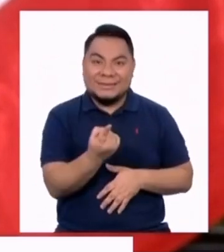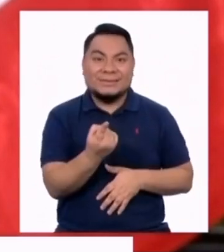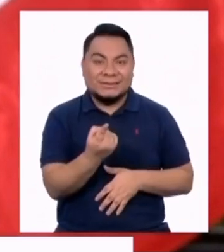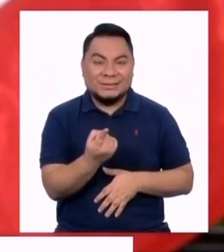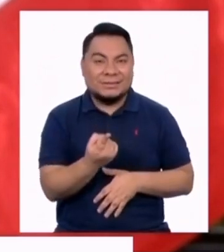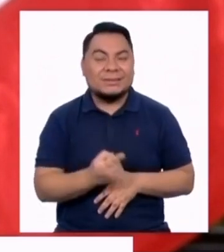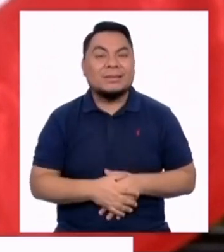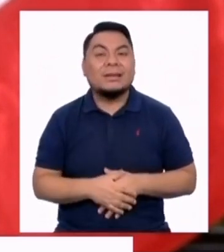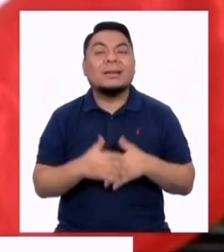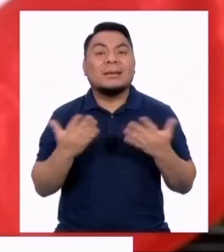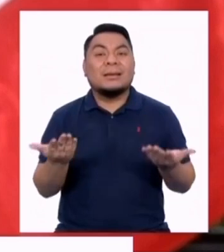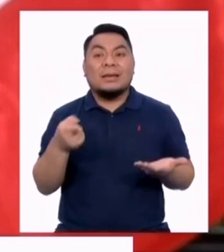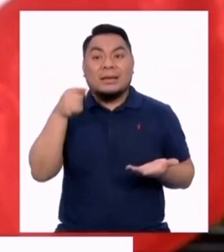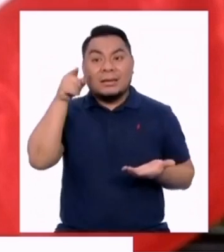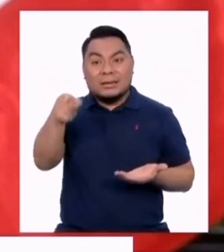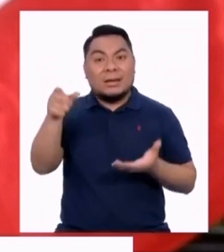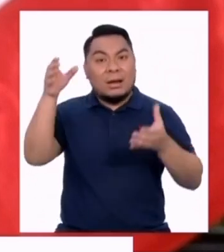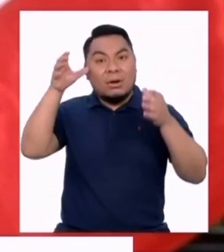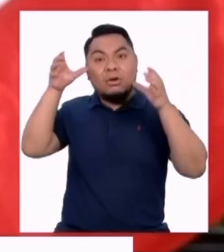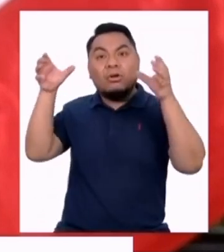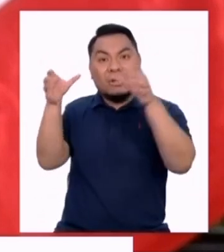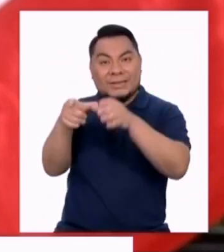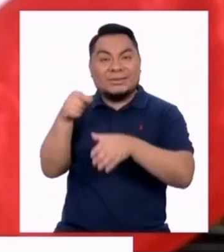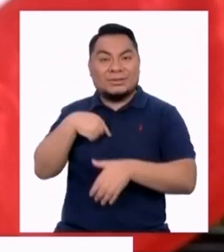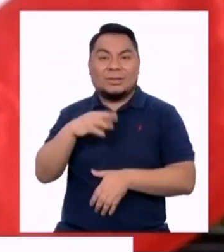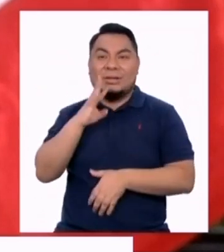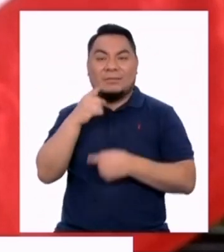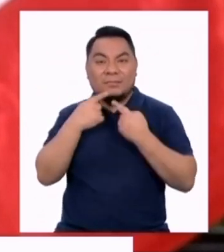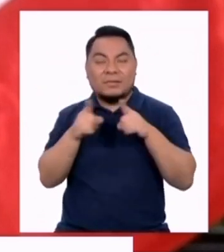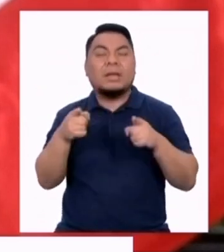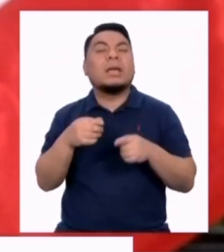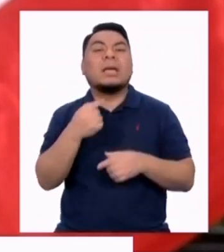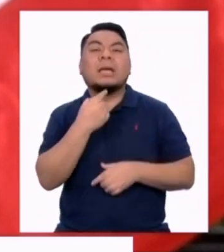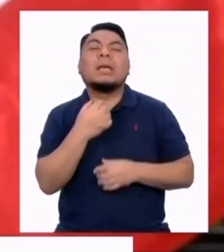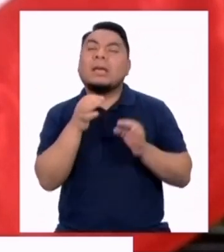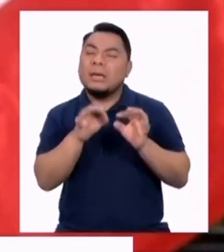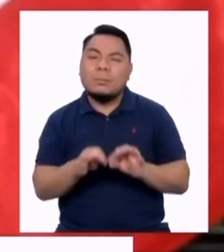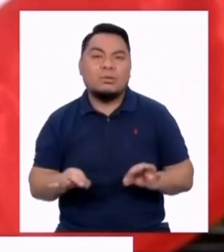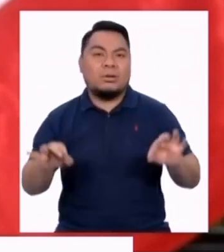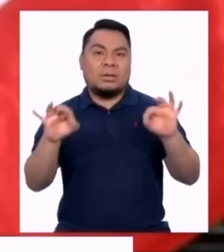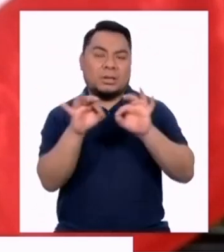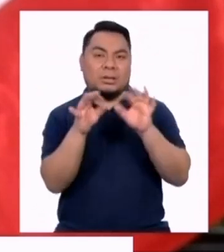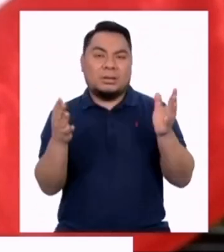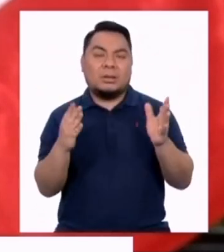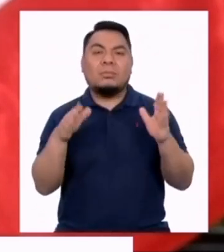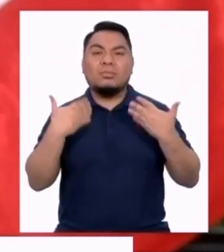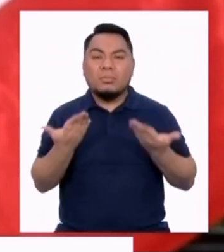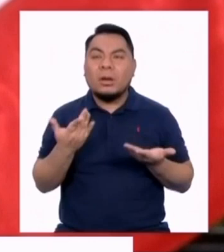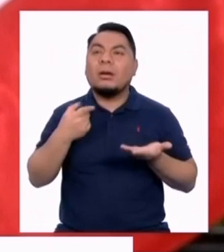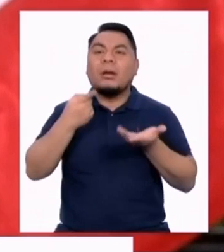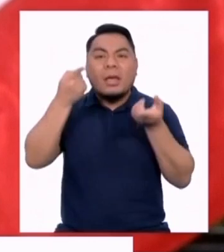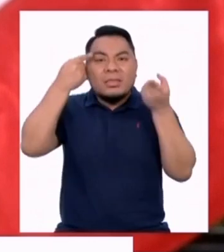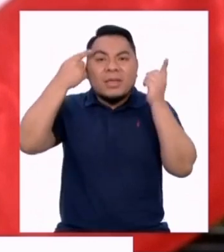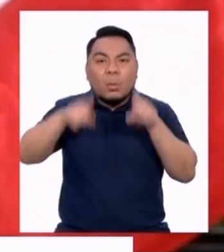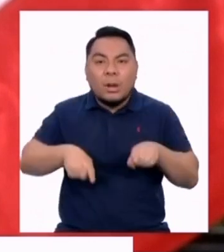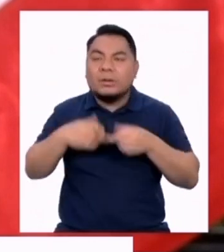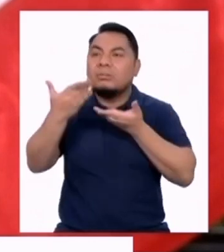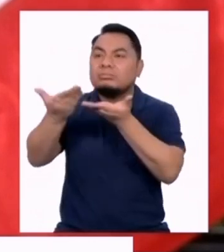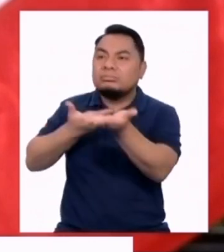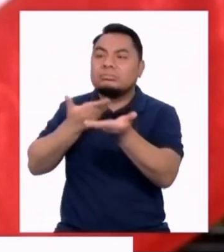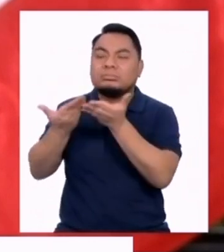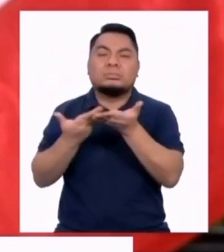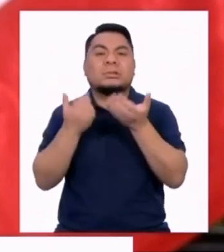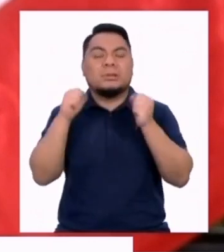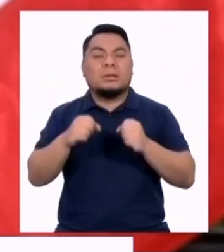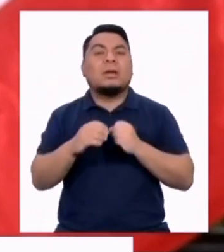fundamental llegar a un acuerdo para la construcción de un sistema unificado de salud que garantice la